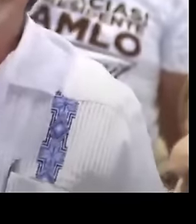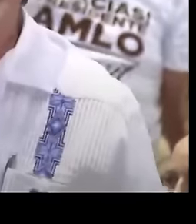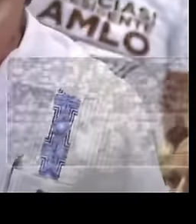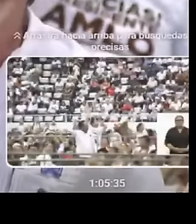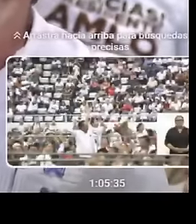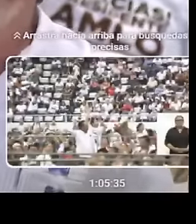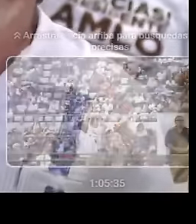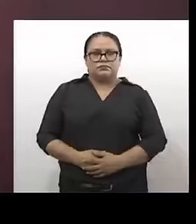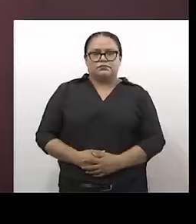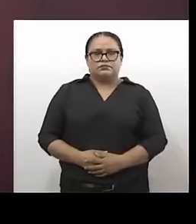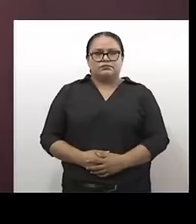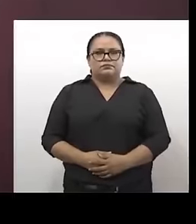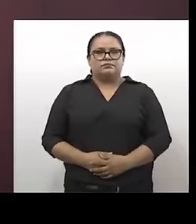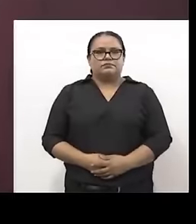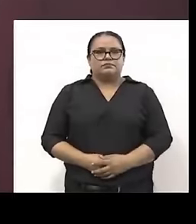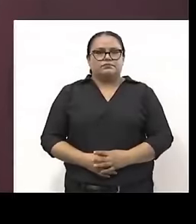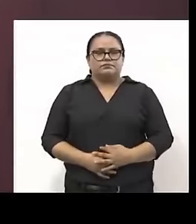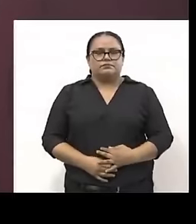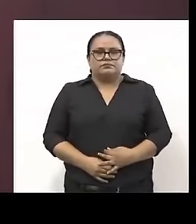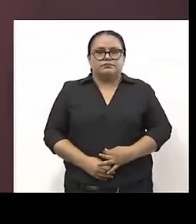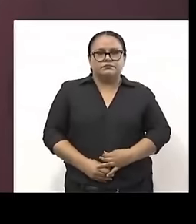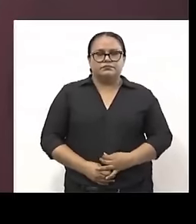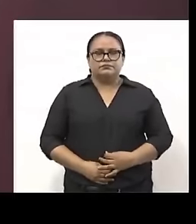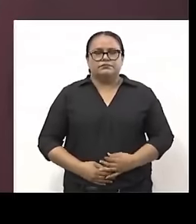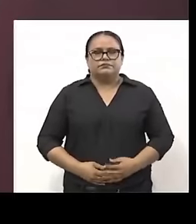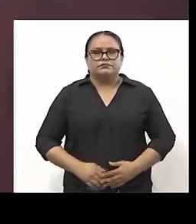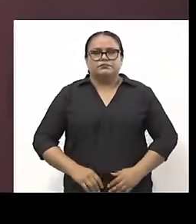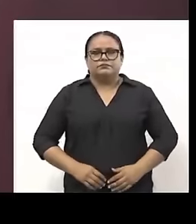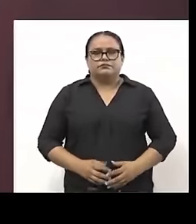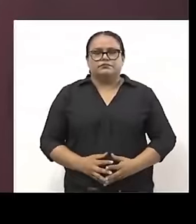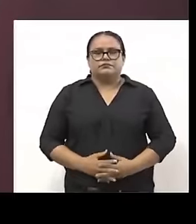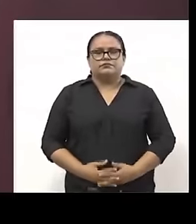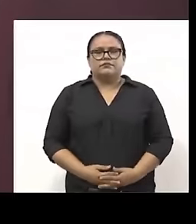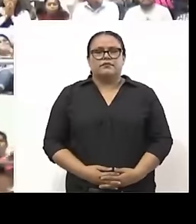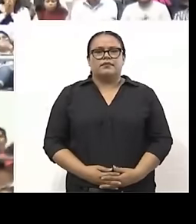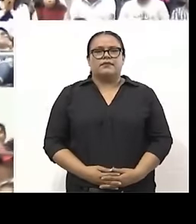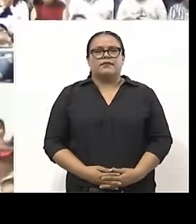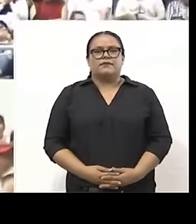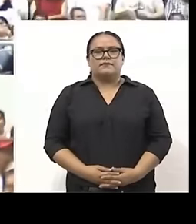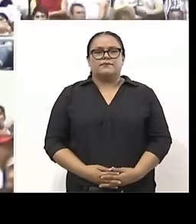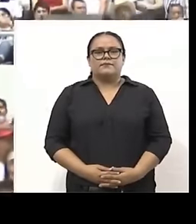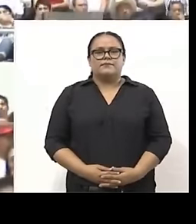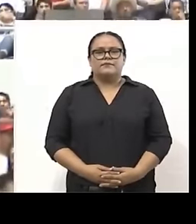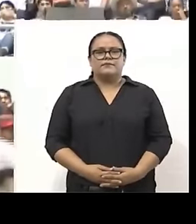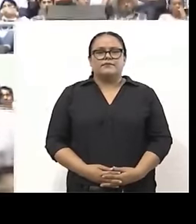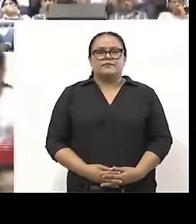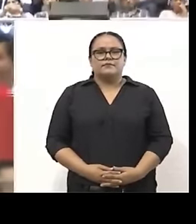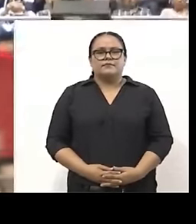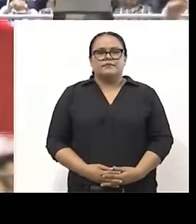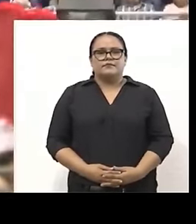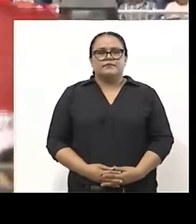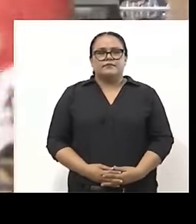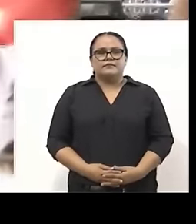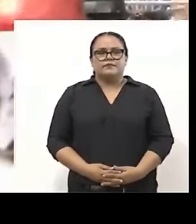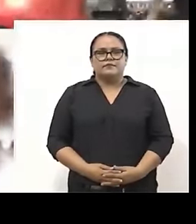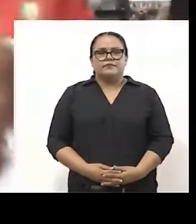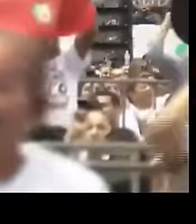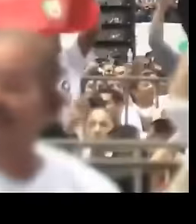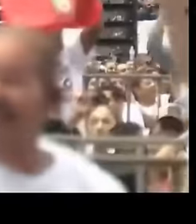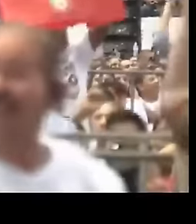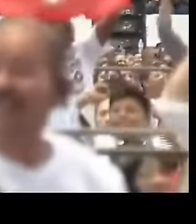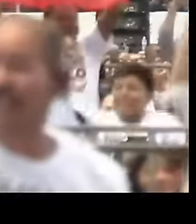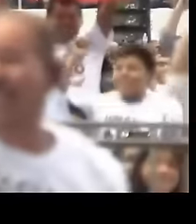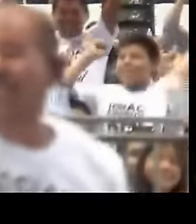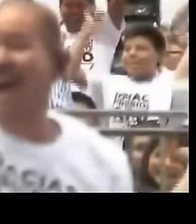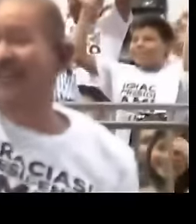la gente de las comunidades Pues estaba que él era el mejor de todos no la comunicación Fue totalmente abierta el presidente nos dio santo y